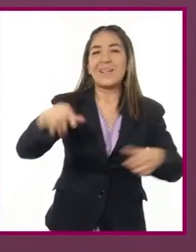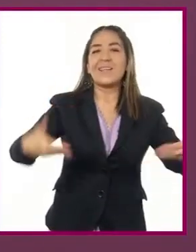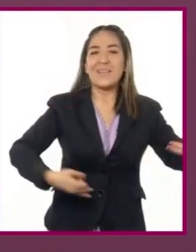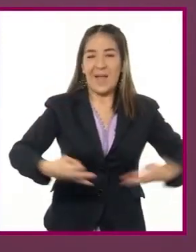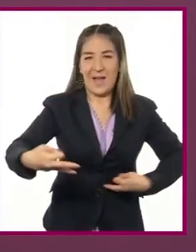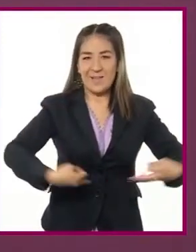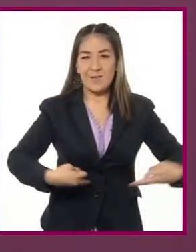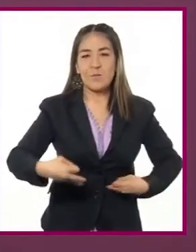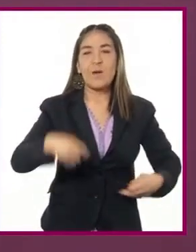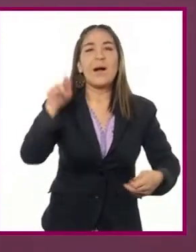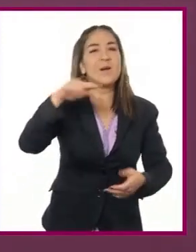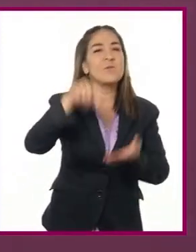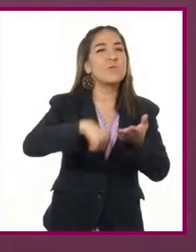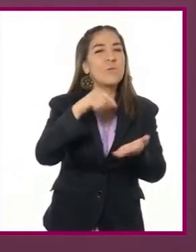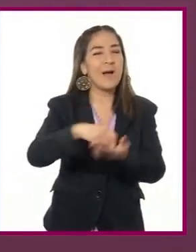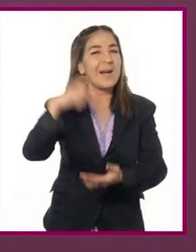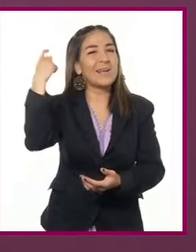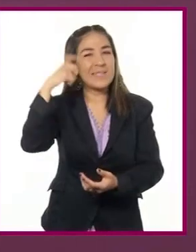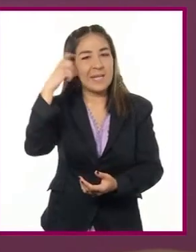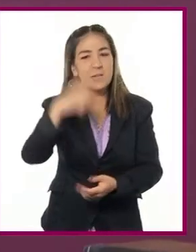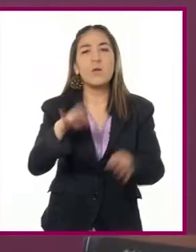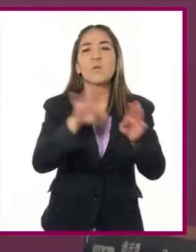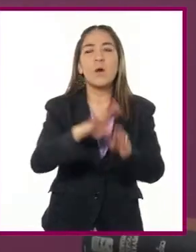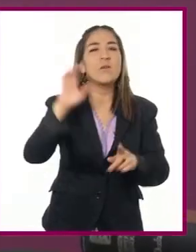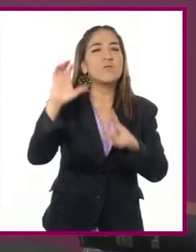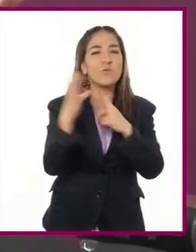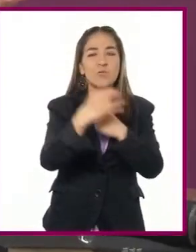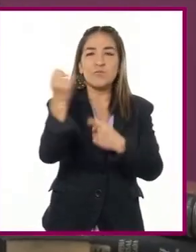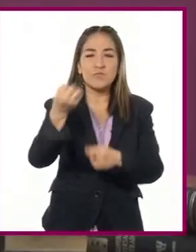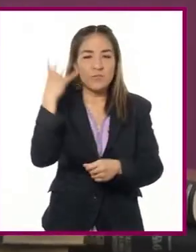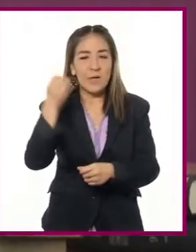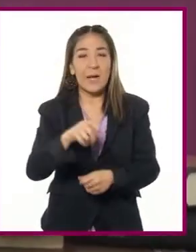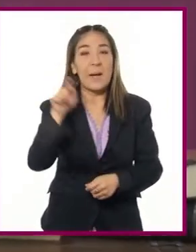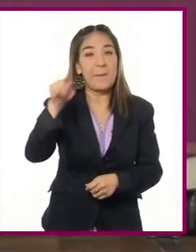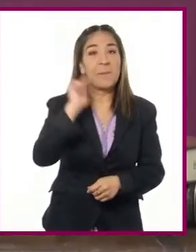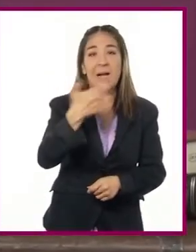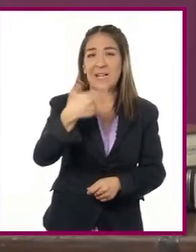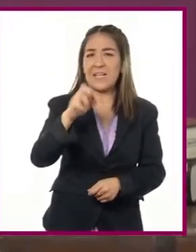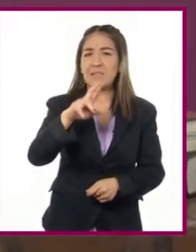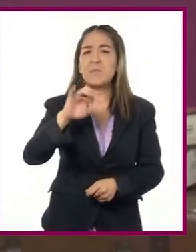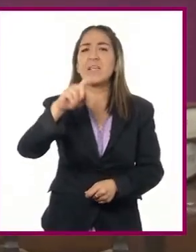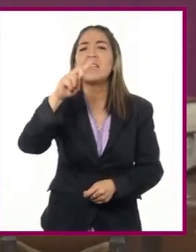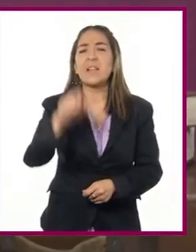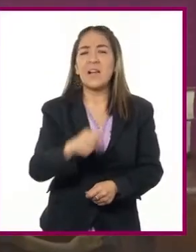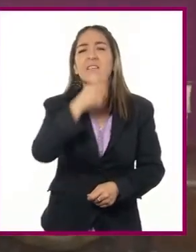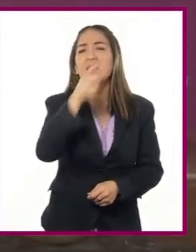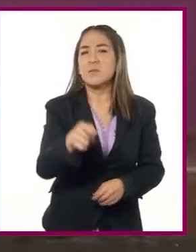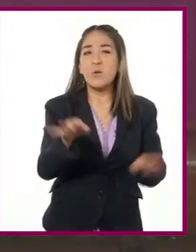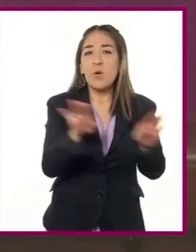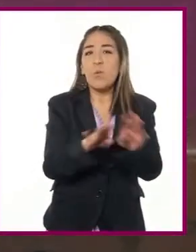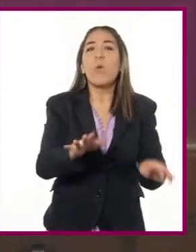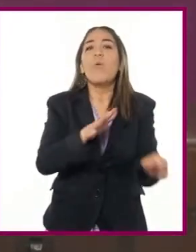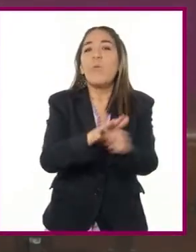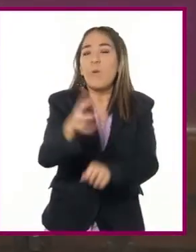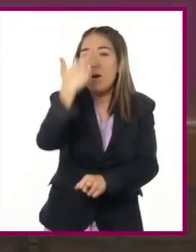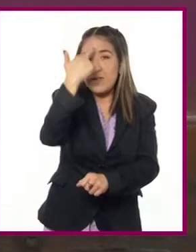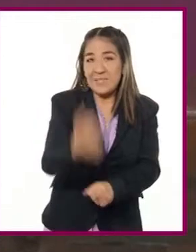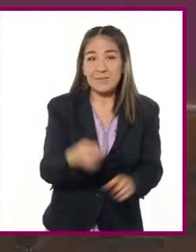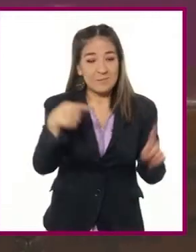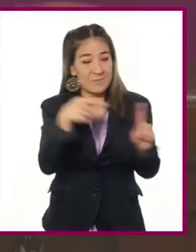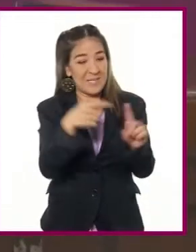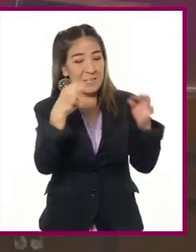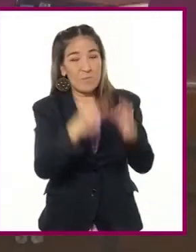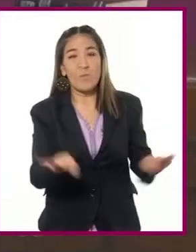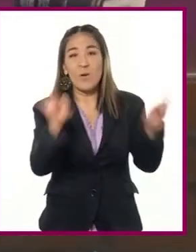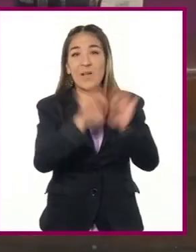de Querétaro, donde sesionaba el Congreso Constituyente. Ermila señalaba que no existía una razón fundamental para